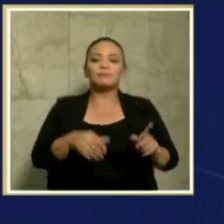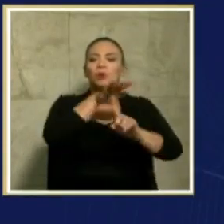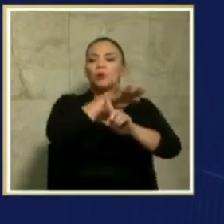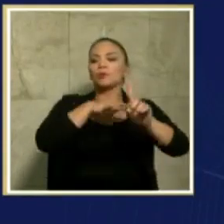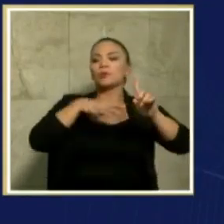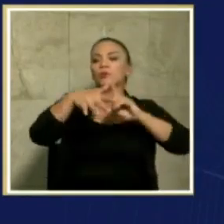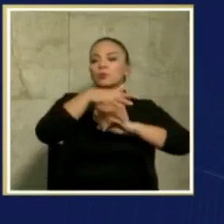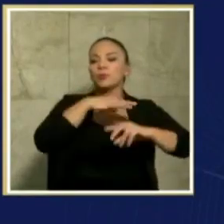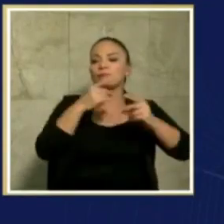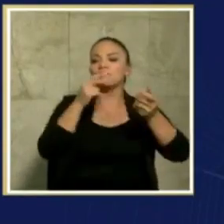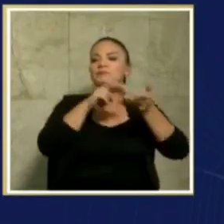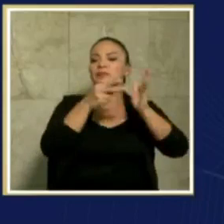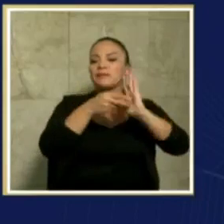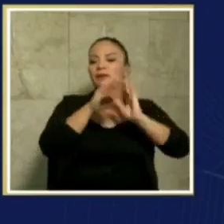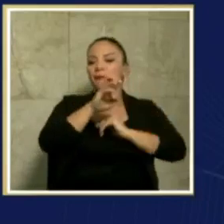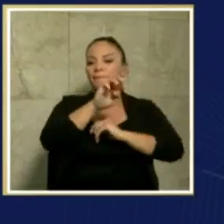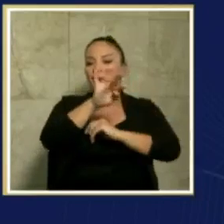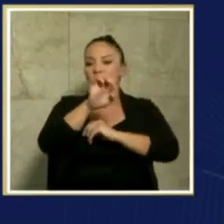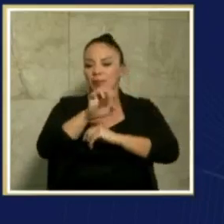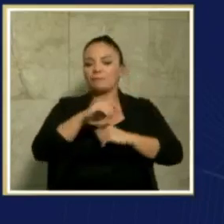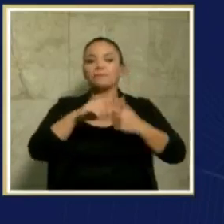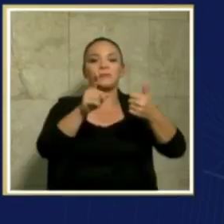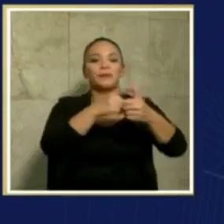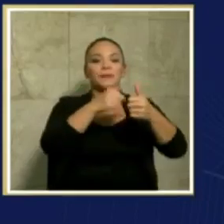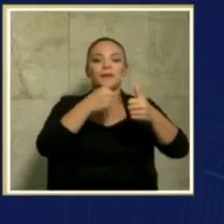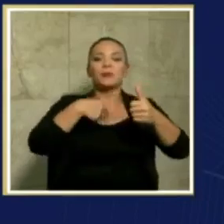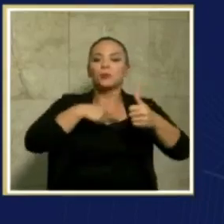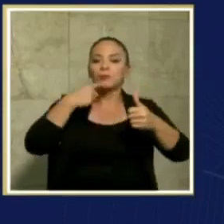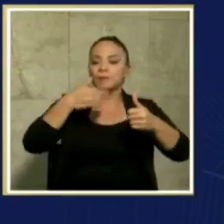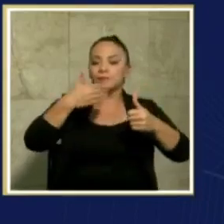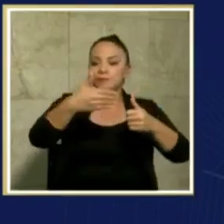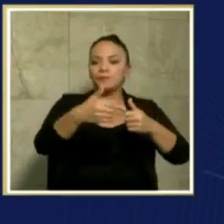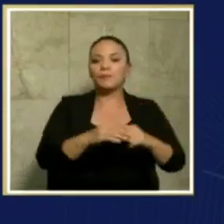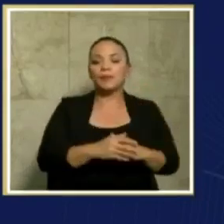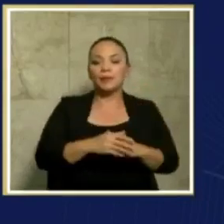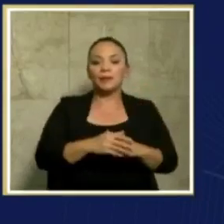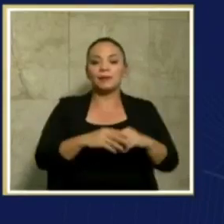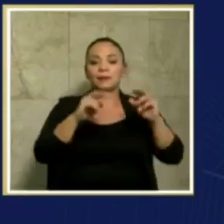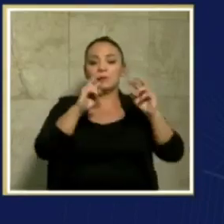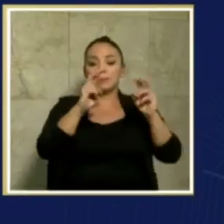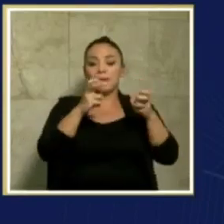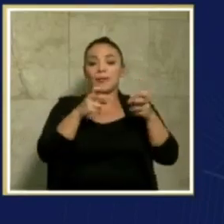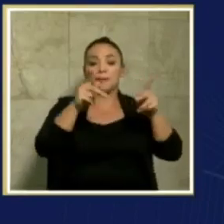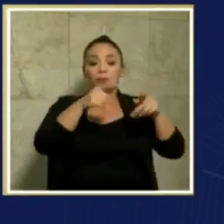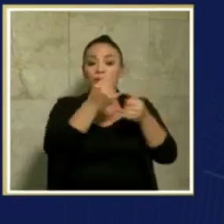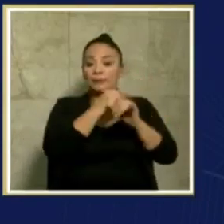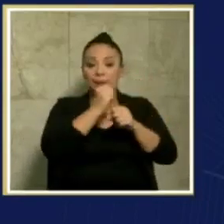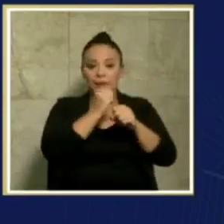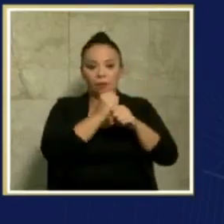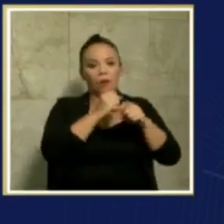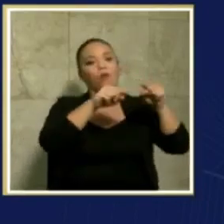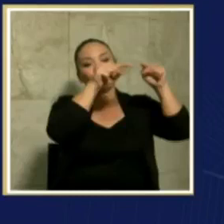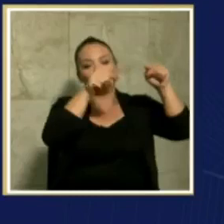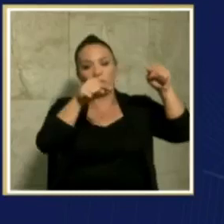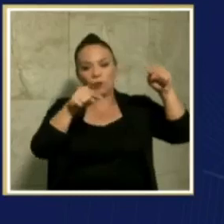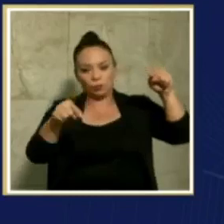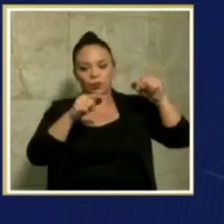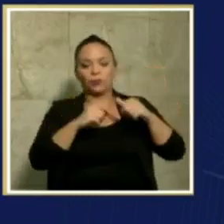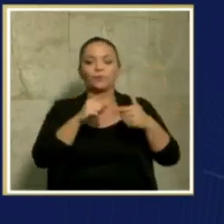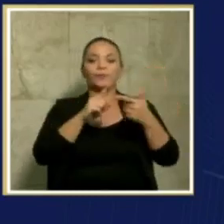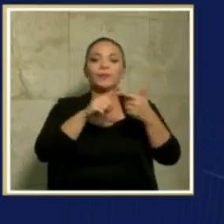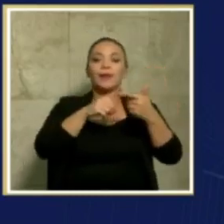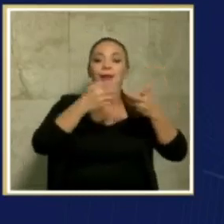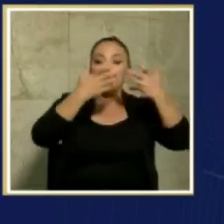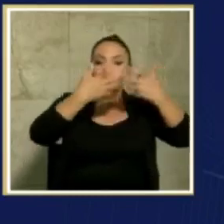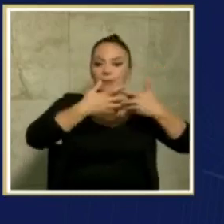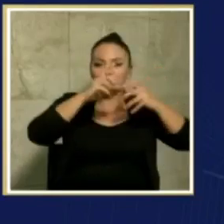contextualizar rápidamente qué es Brete. Número uno, hemos venido diciendo que el desempleo se ha venido reduciendo, hemos venido hablando también de las empresas que